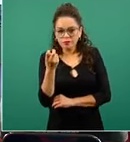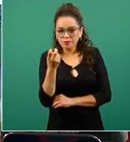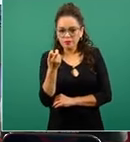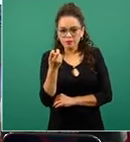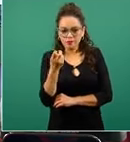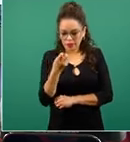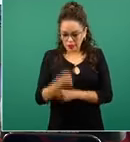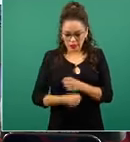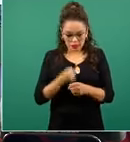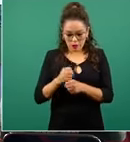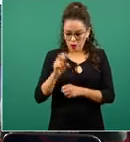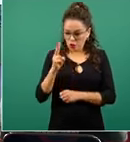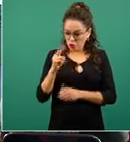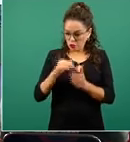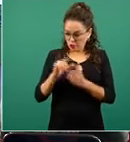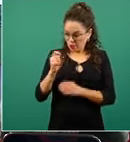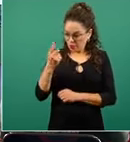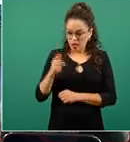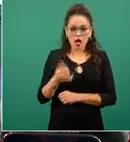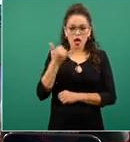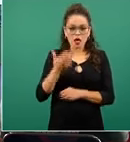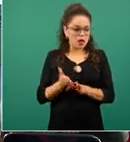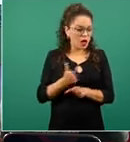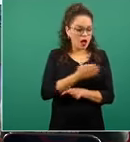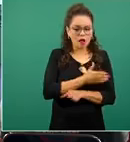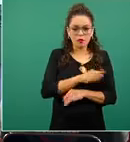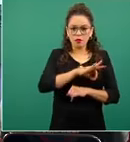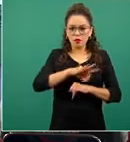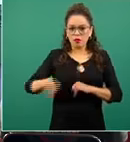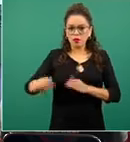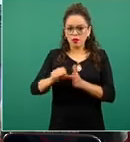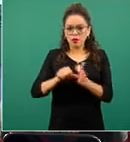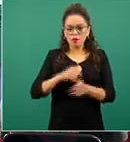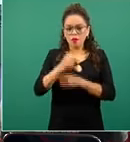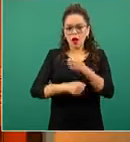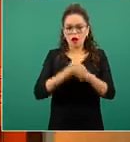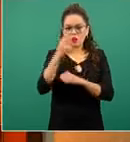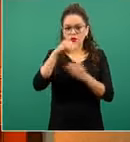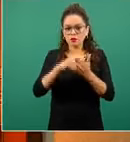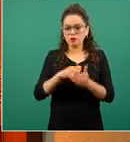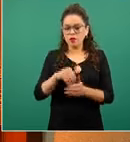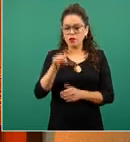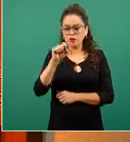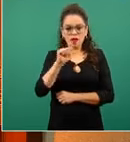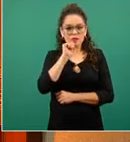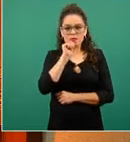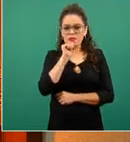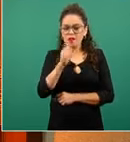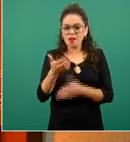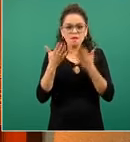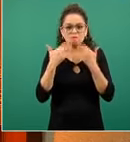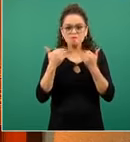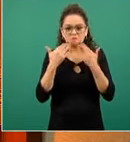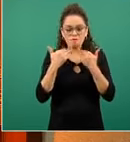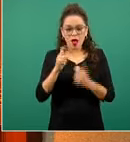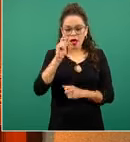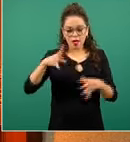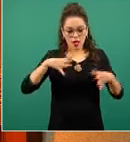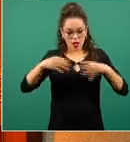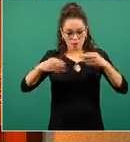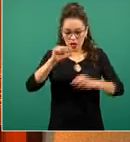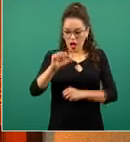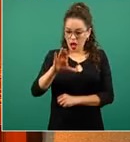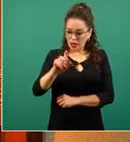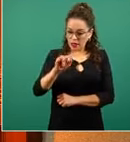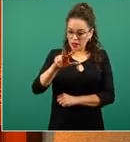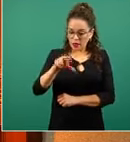de este año 2021, ni en los últimos meses del año 2020, en donde la epidemia activa representa